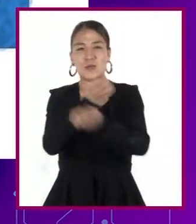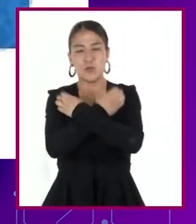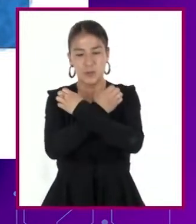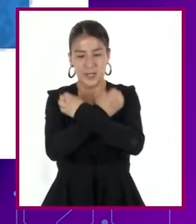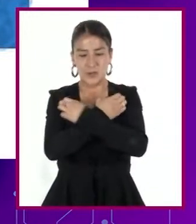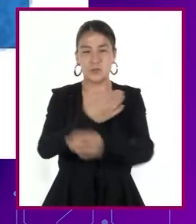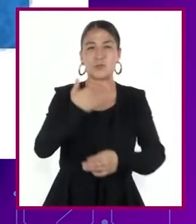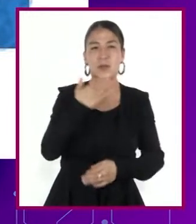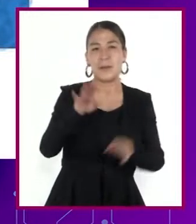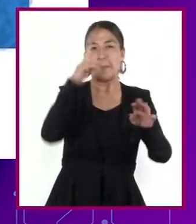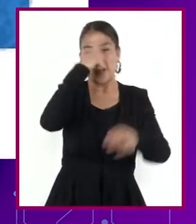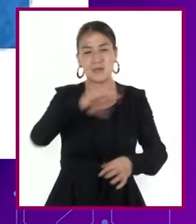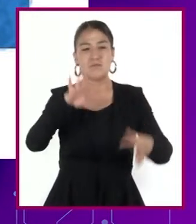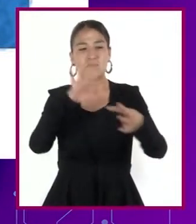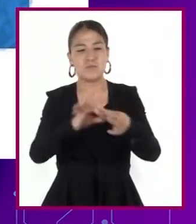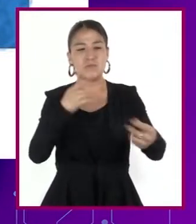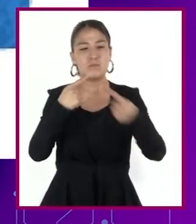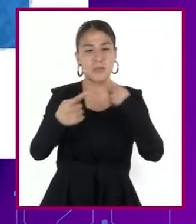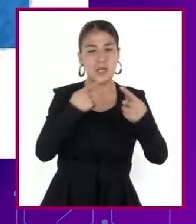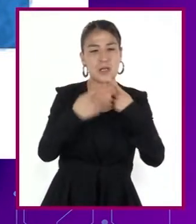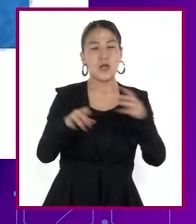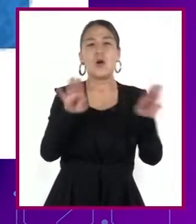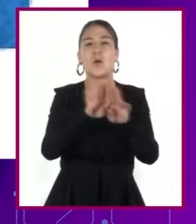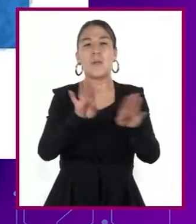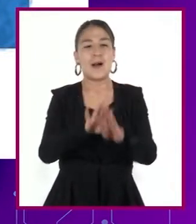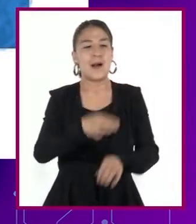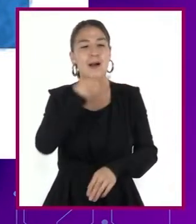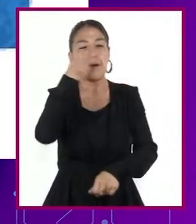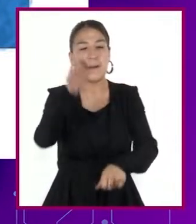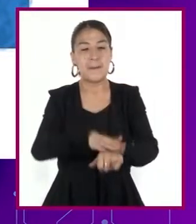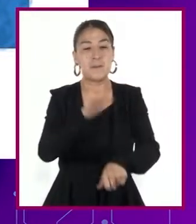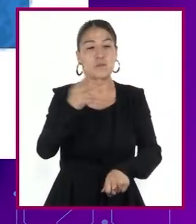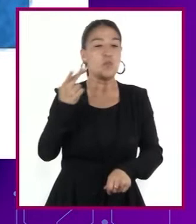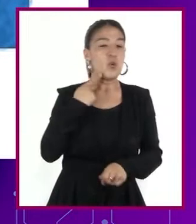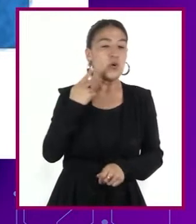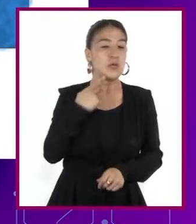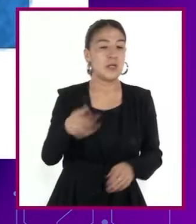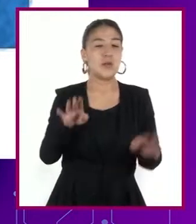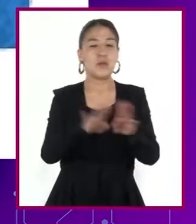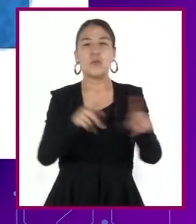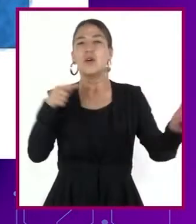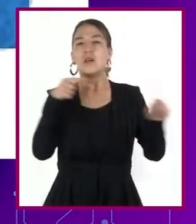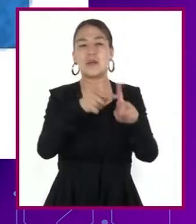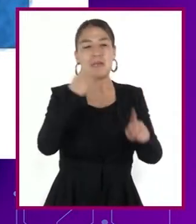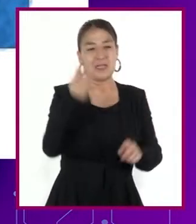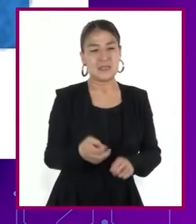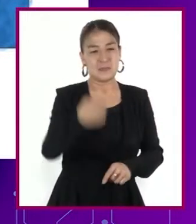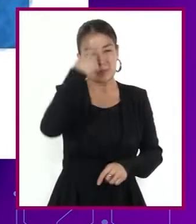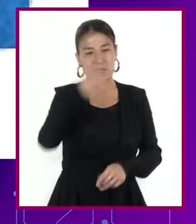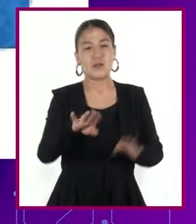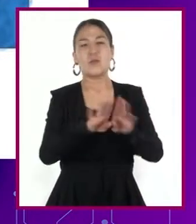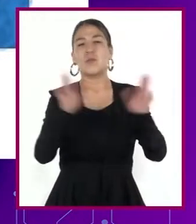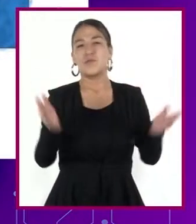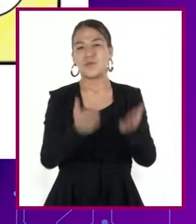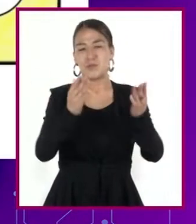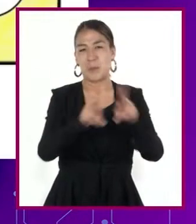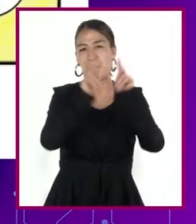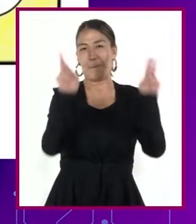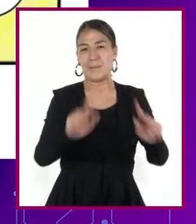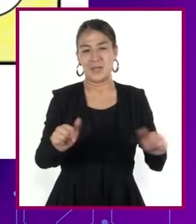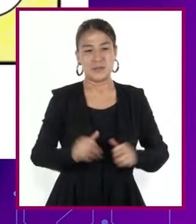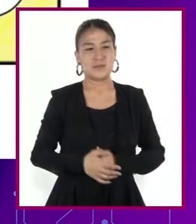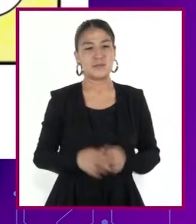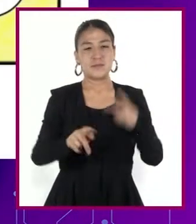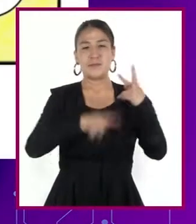la mediación. Los enviados especiales y las misiones políticas son algunos de los recursos para fomentar la paz.